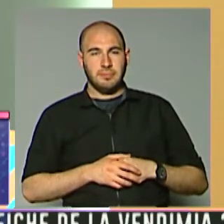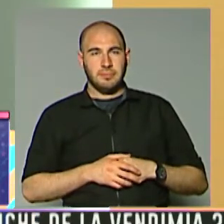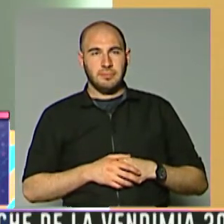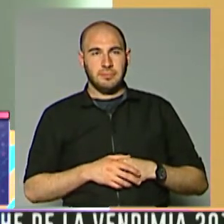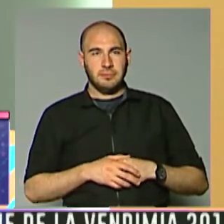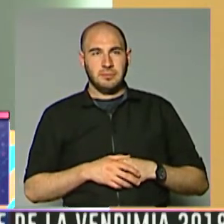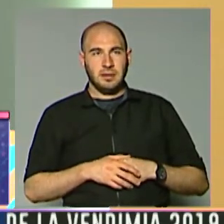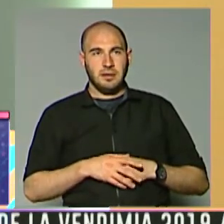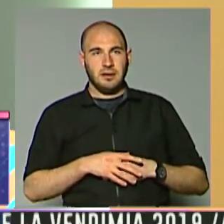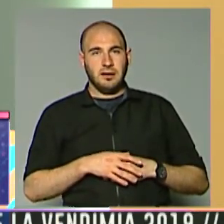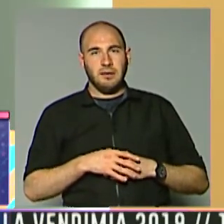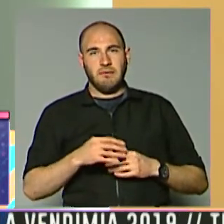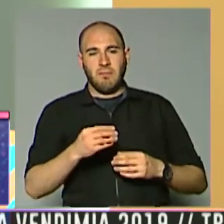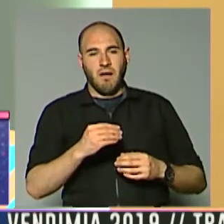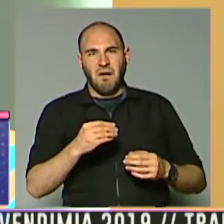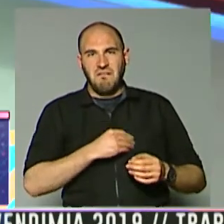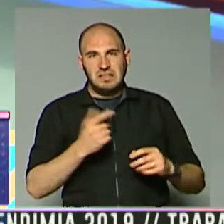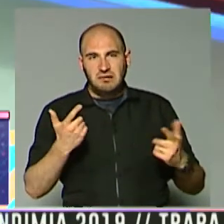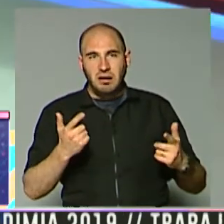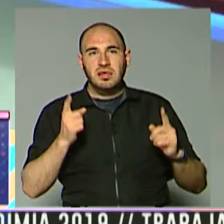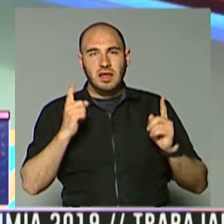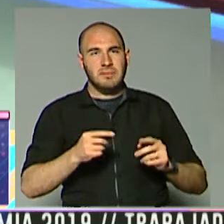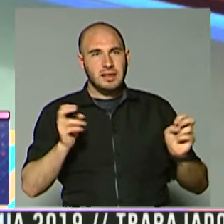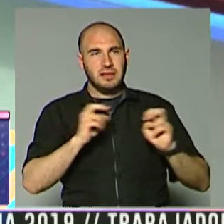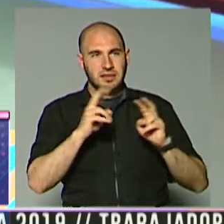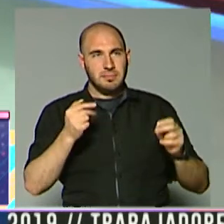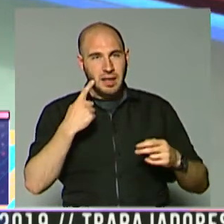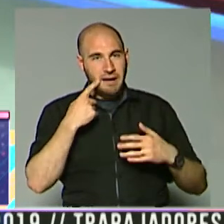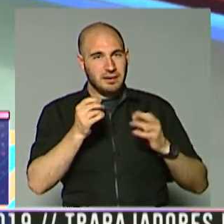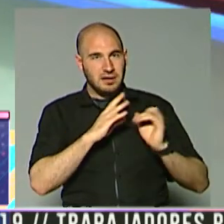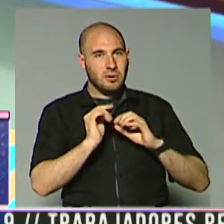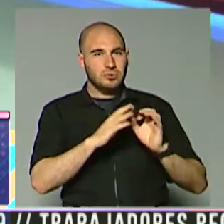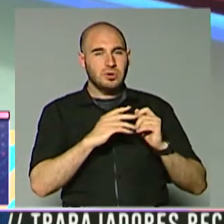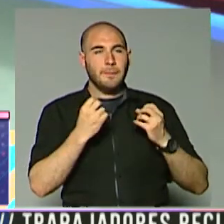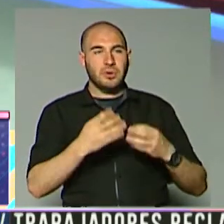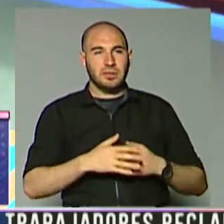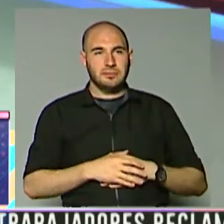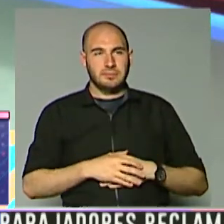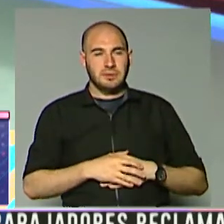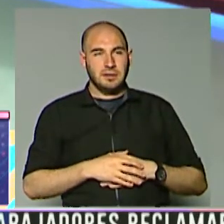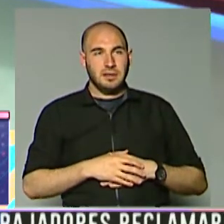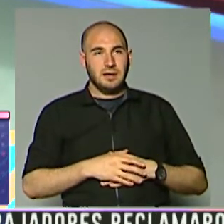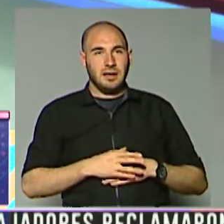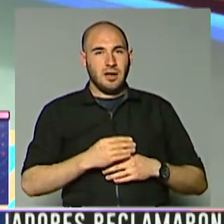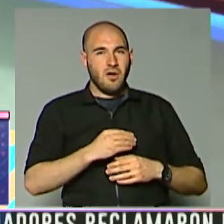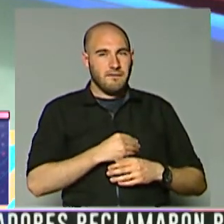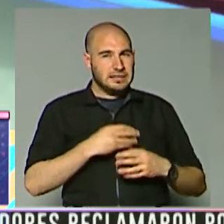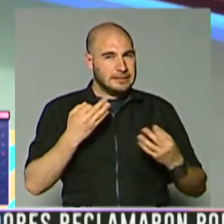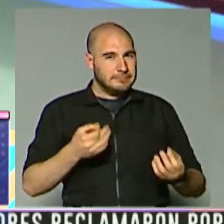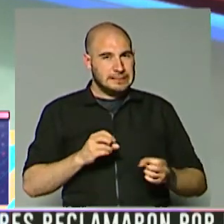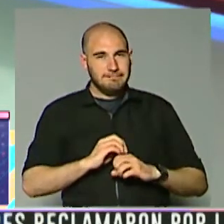digamos, de mala fe, que también es un tema que habría que discutirlo, porque la buena y la mala